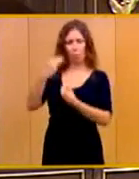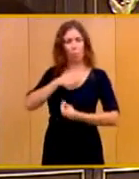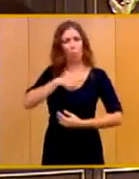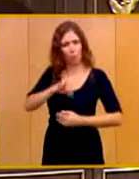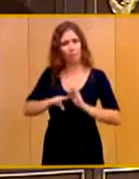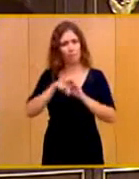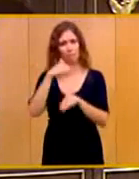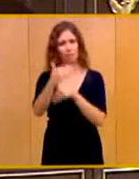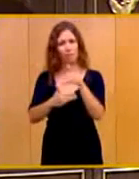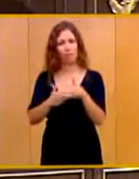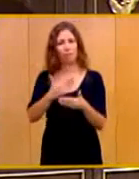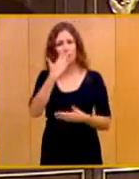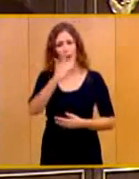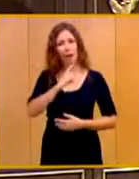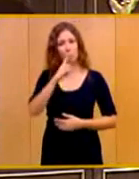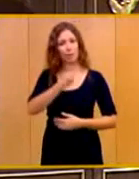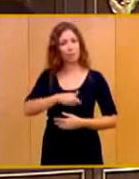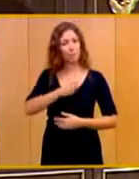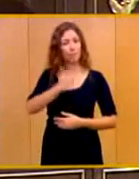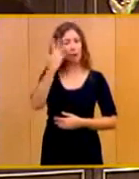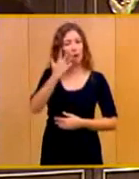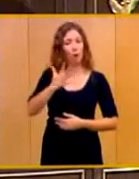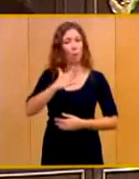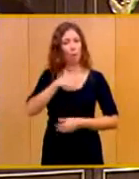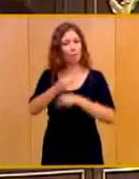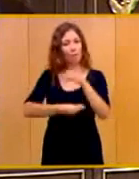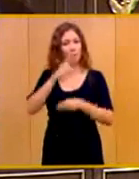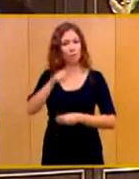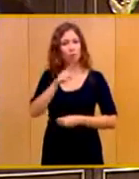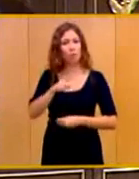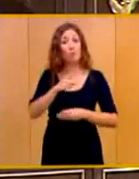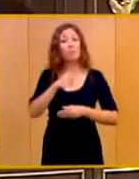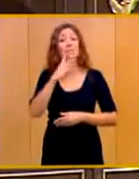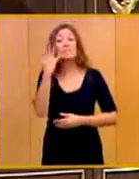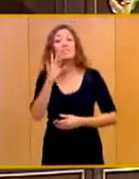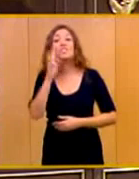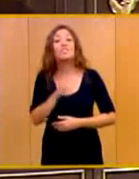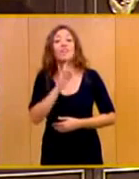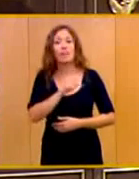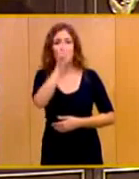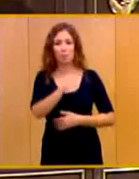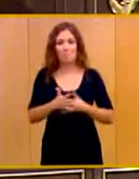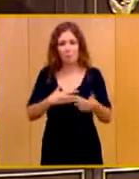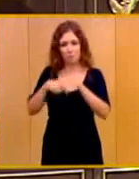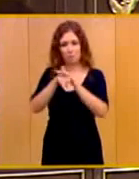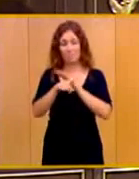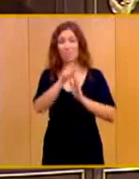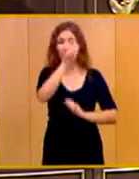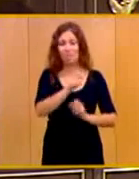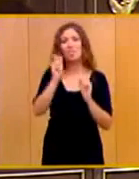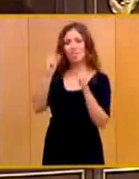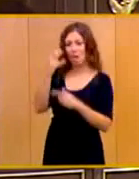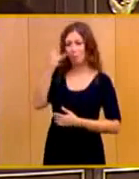en cuestión la solvencia de España, sino la de su administrador. Quien encarna, quien suscita y